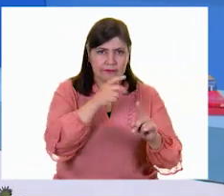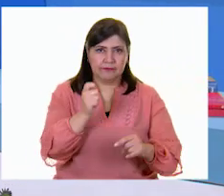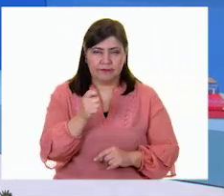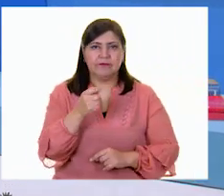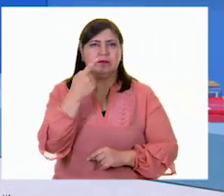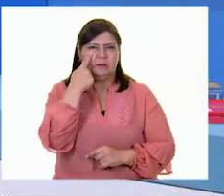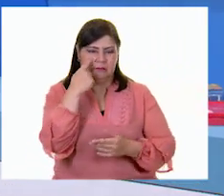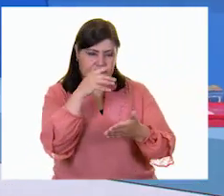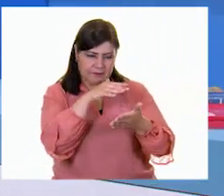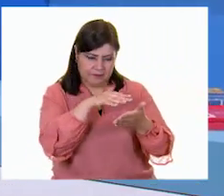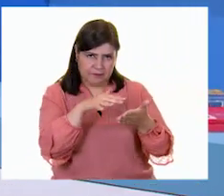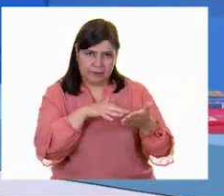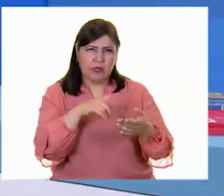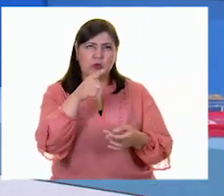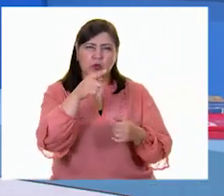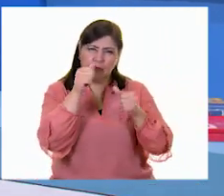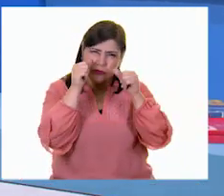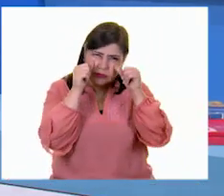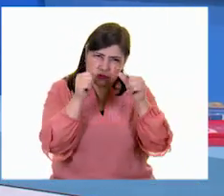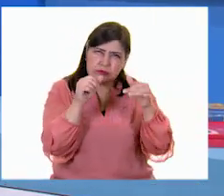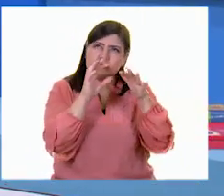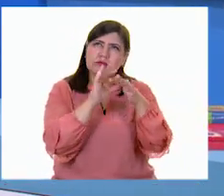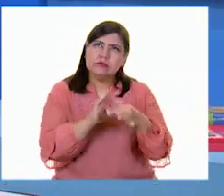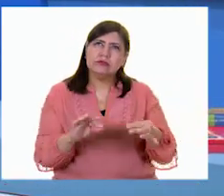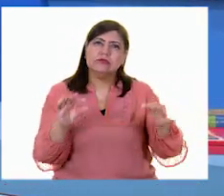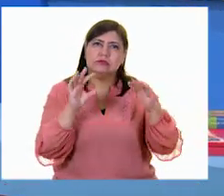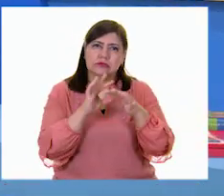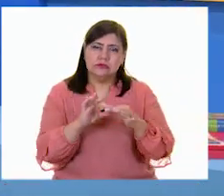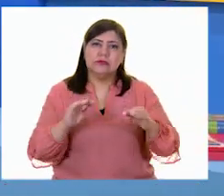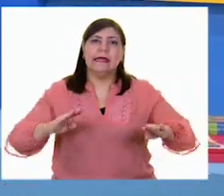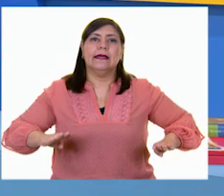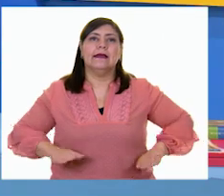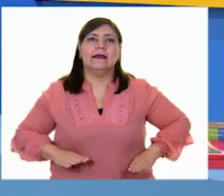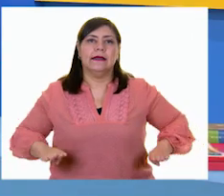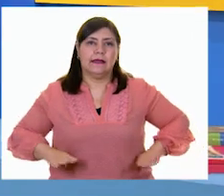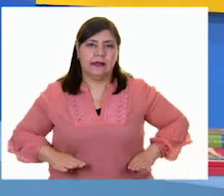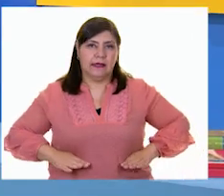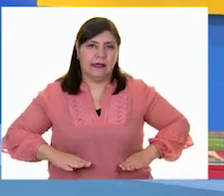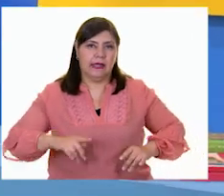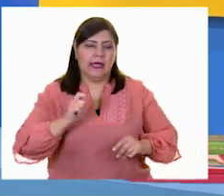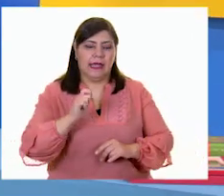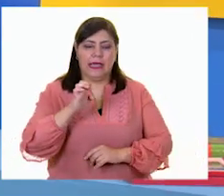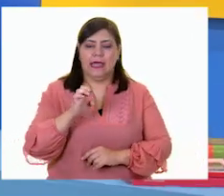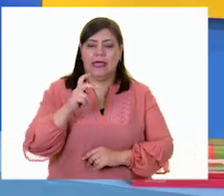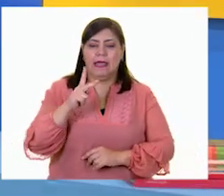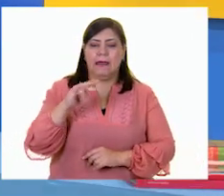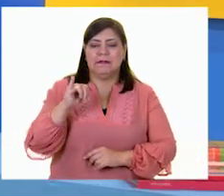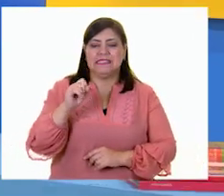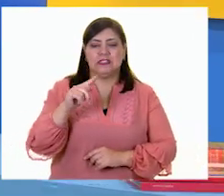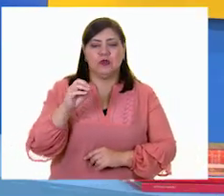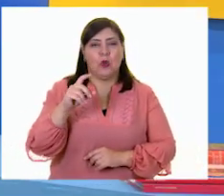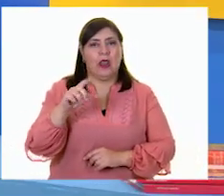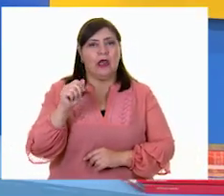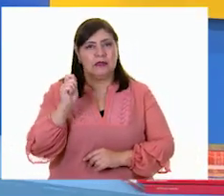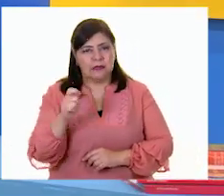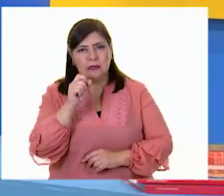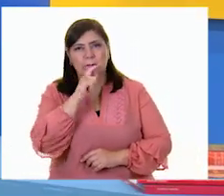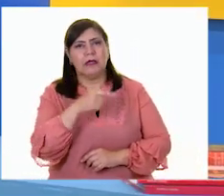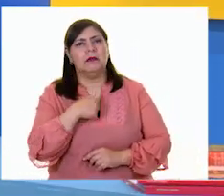mientras leemos, centren su atención por un lado en las características de la epístola y por otro en el tipo